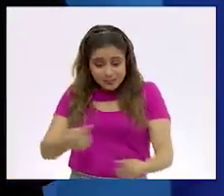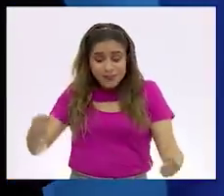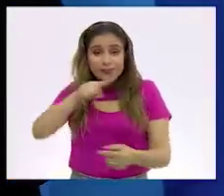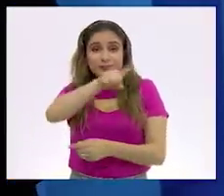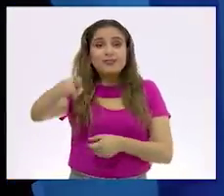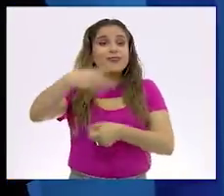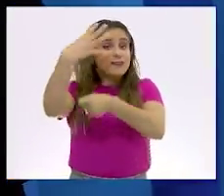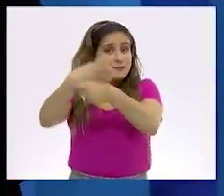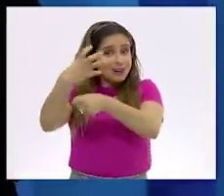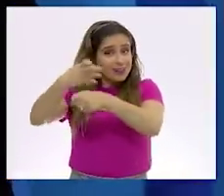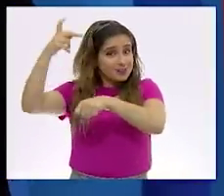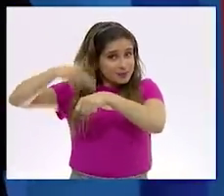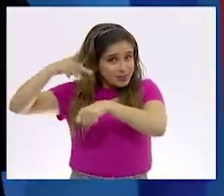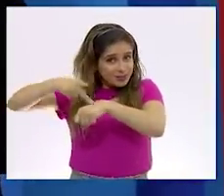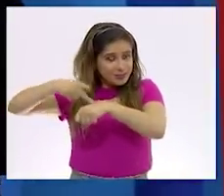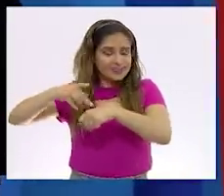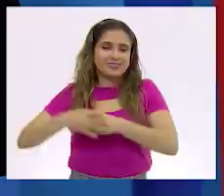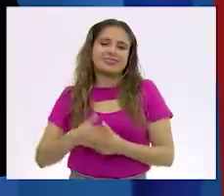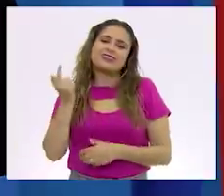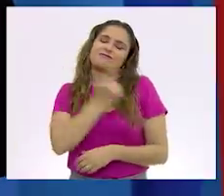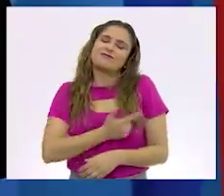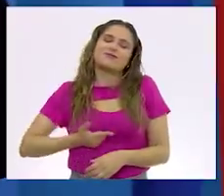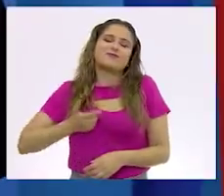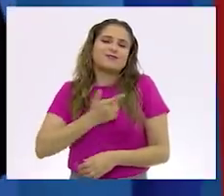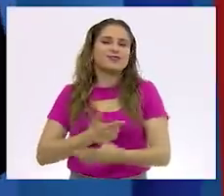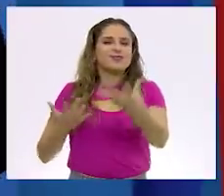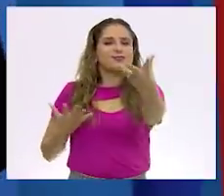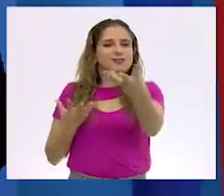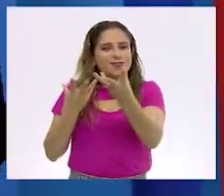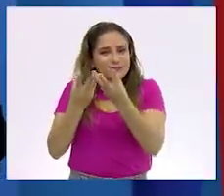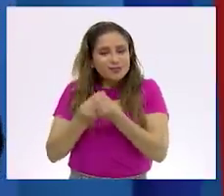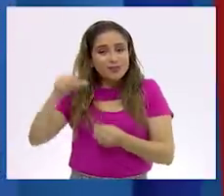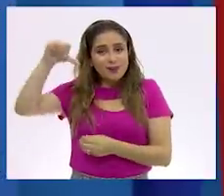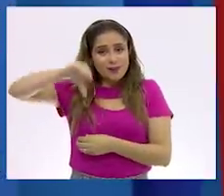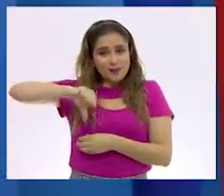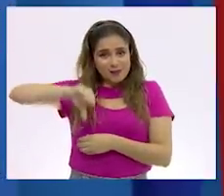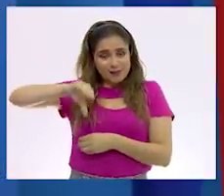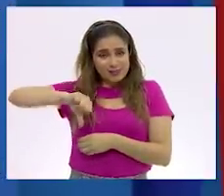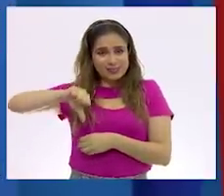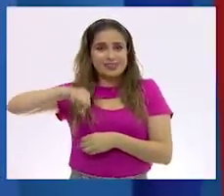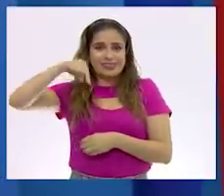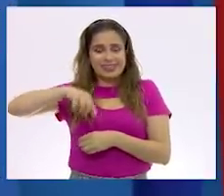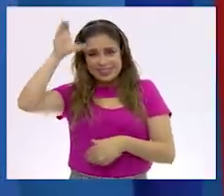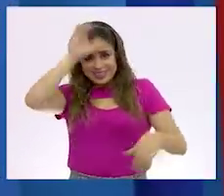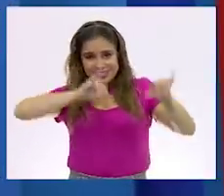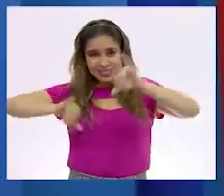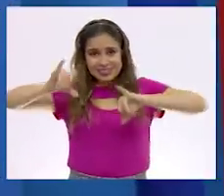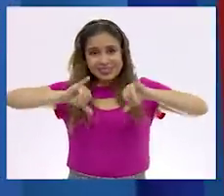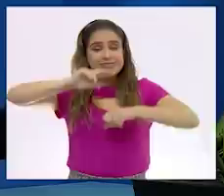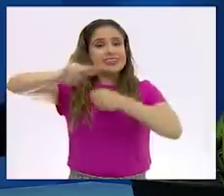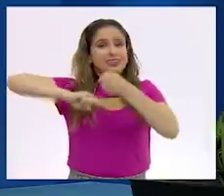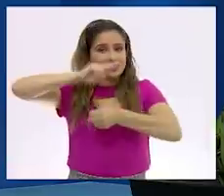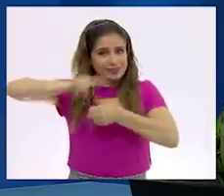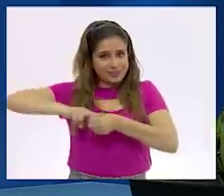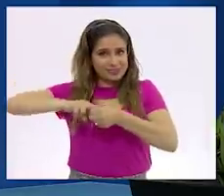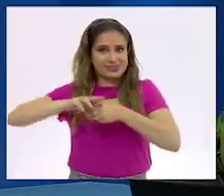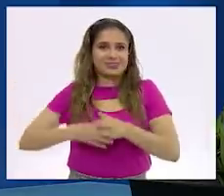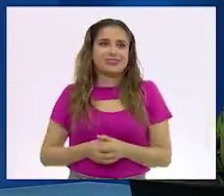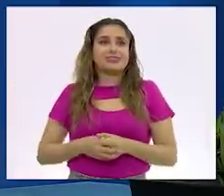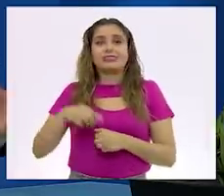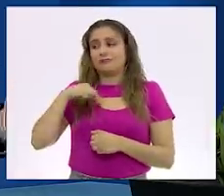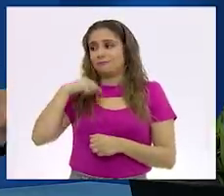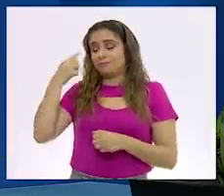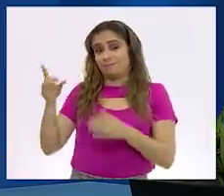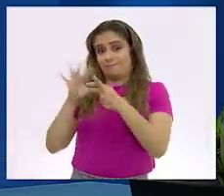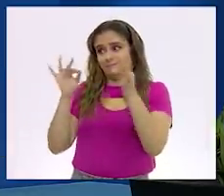que nos acompañan. Me da mucho gusto estar con ustedes en este espacio de Ciencias Naturales. Pues como ya le mencioné,